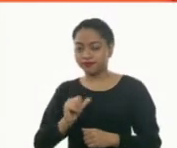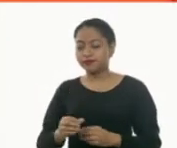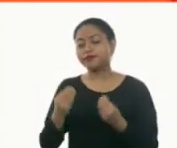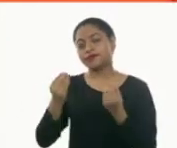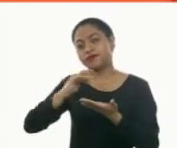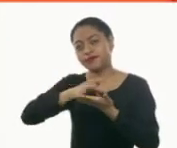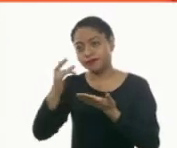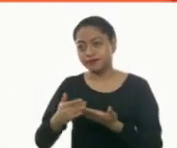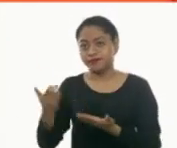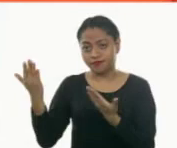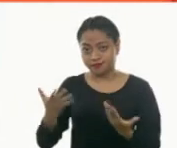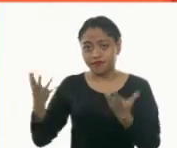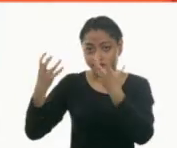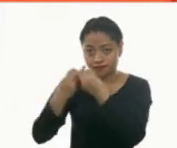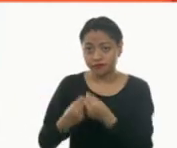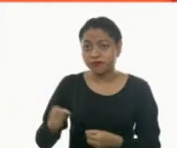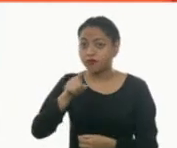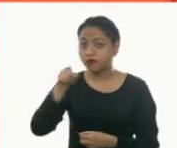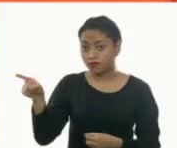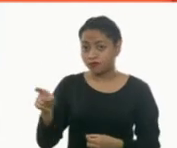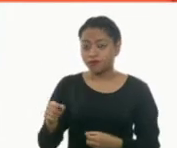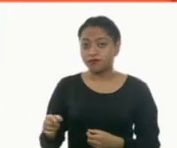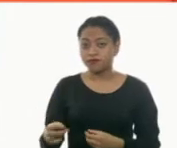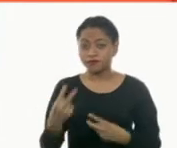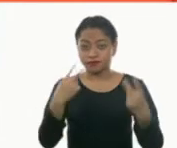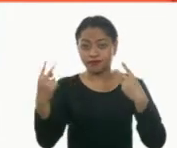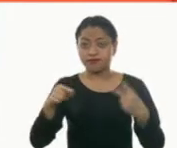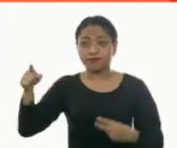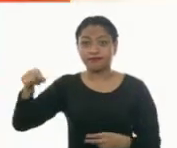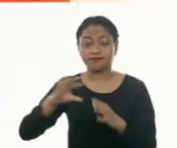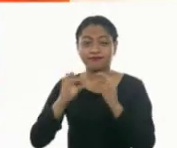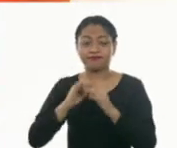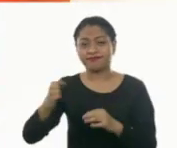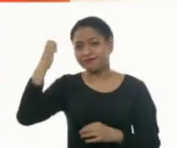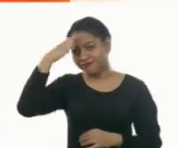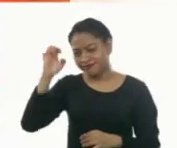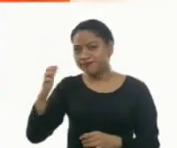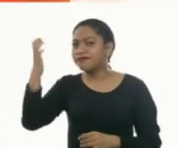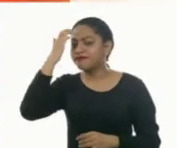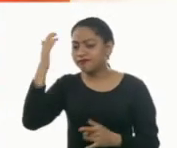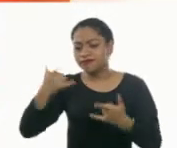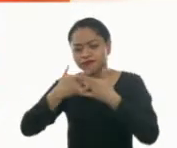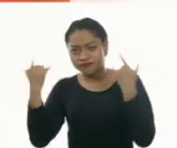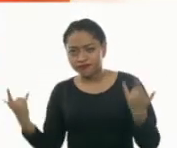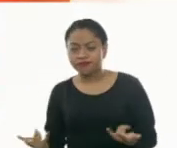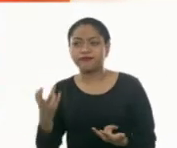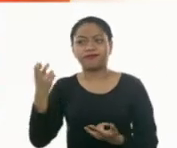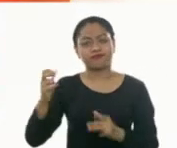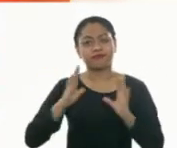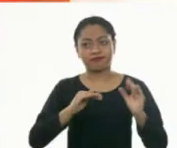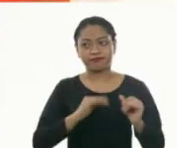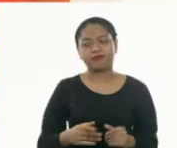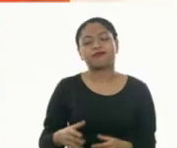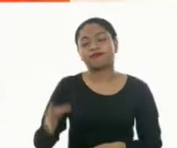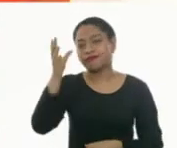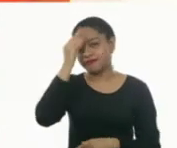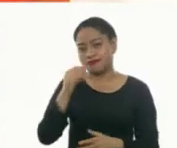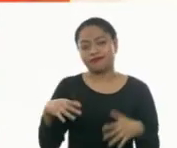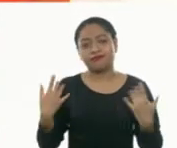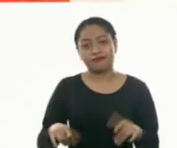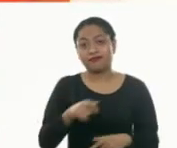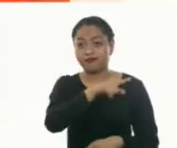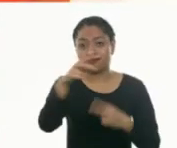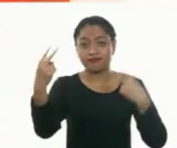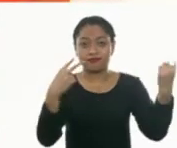por estar aquí, por compartirnos tus conocimientos, tus experiencias, porque estoy segura que esto le va a servir a todas